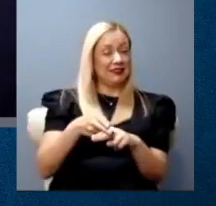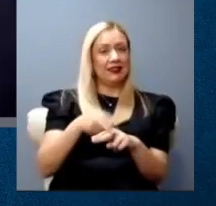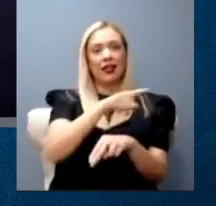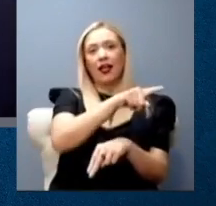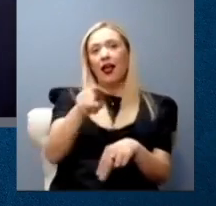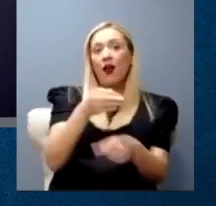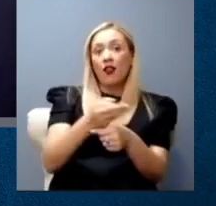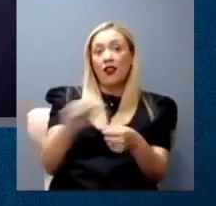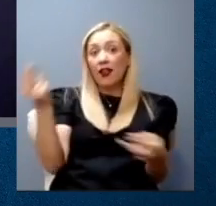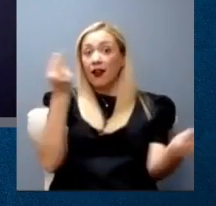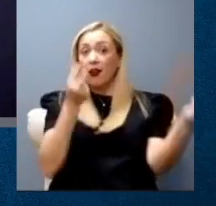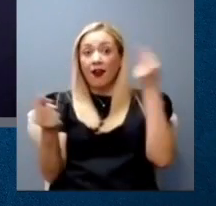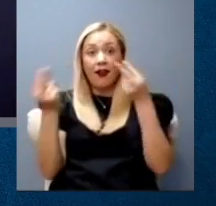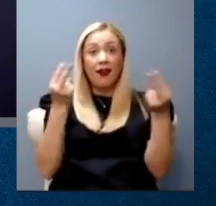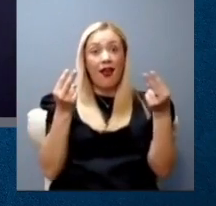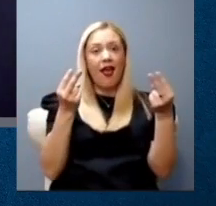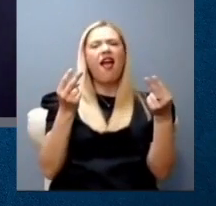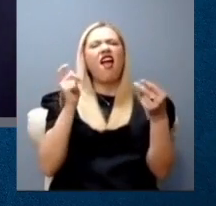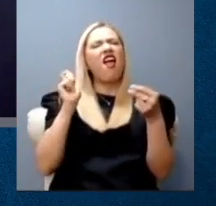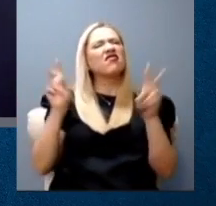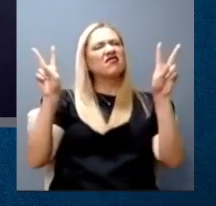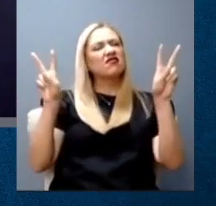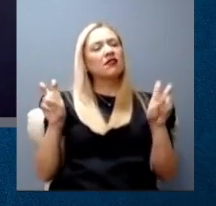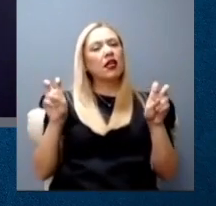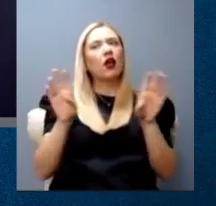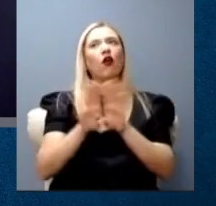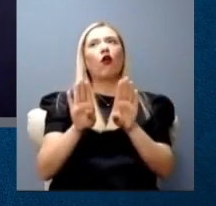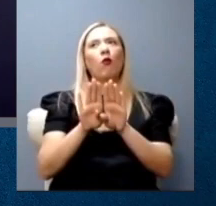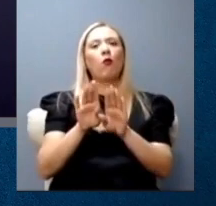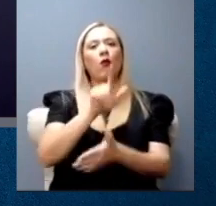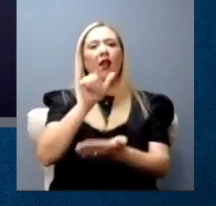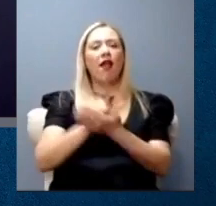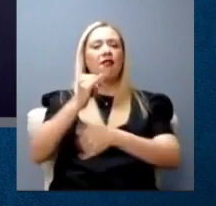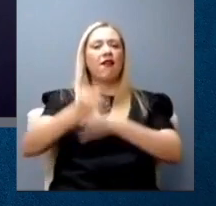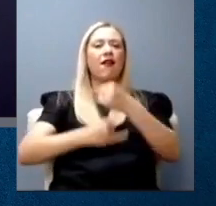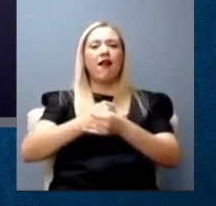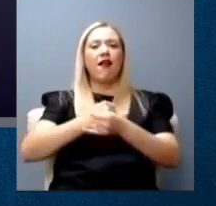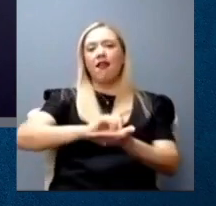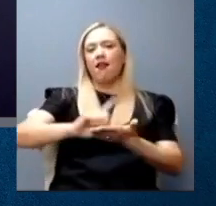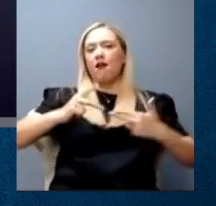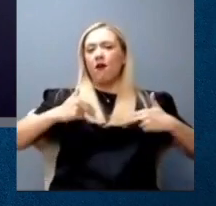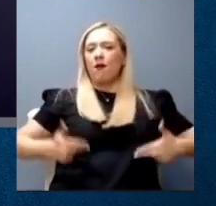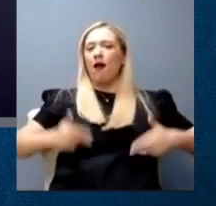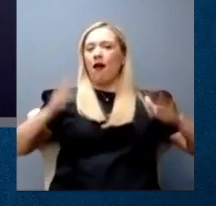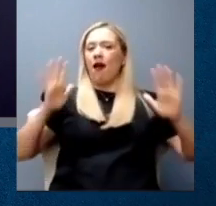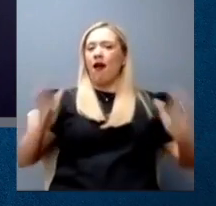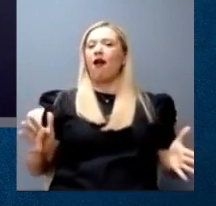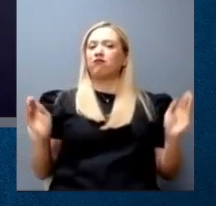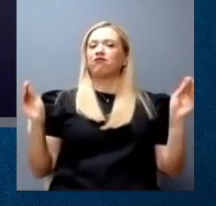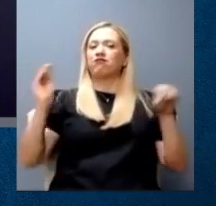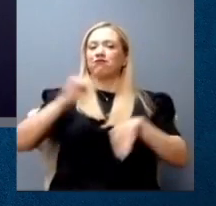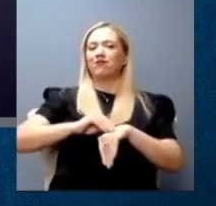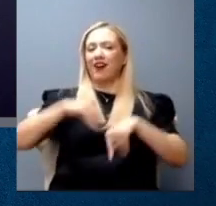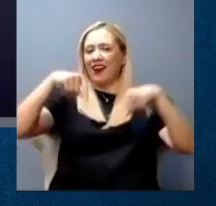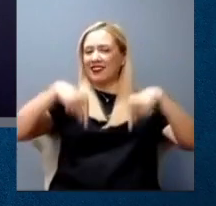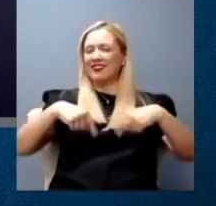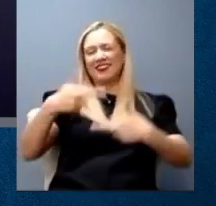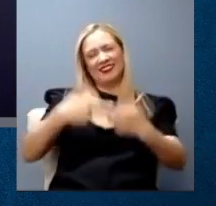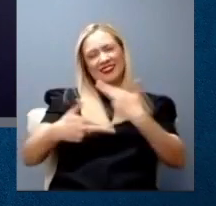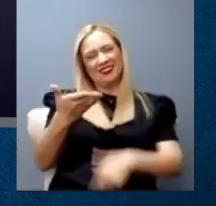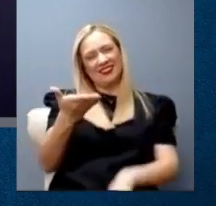quienes nos acompañan que estamos platicando sobre el proceso de internacionalización de los derechos humanos. en su programa Tus Derechos. Ya